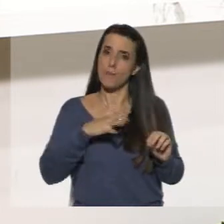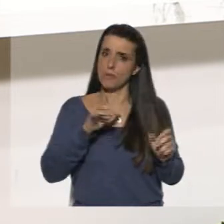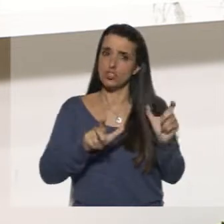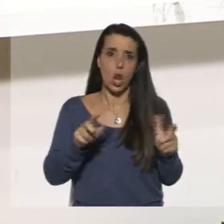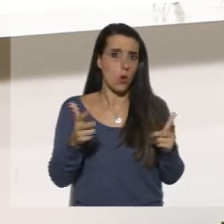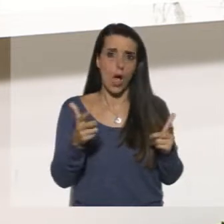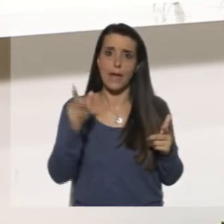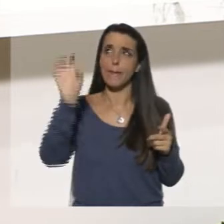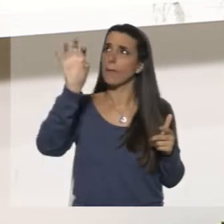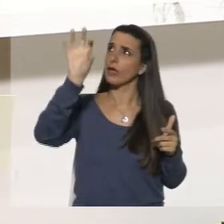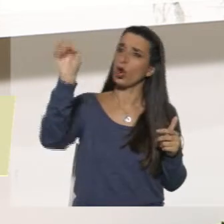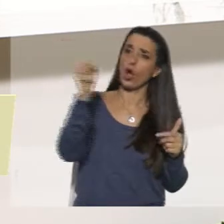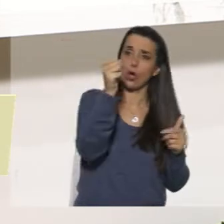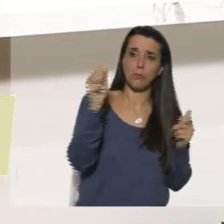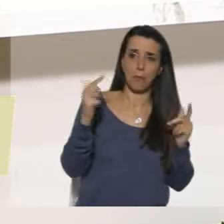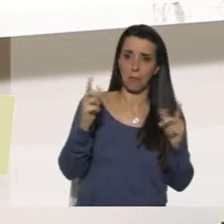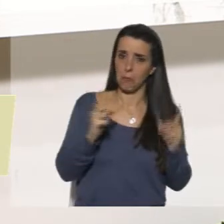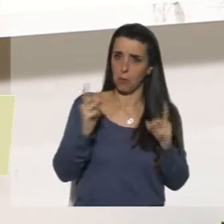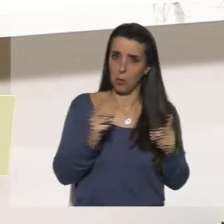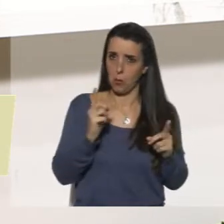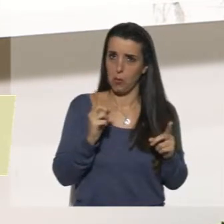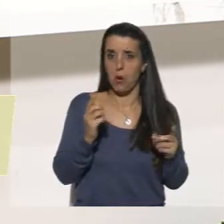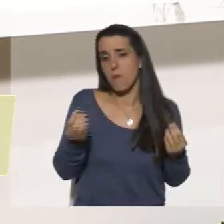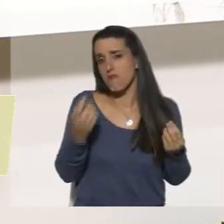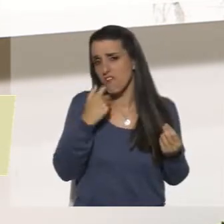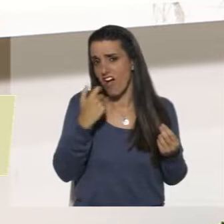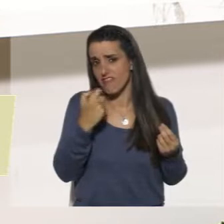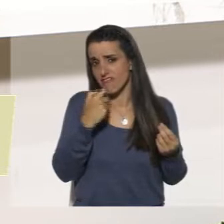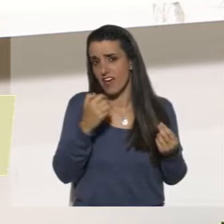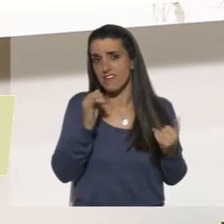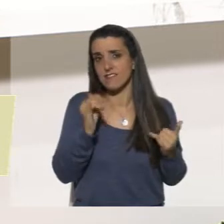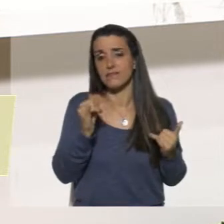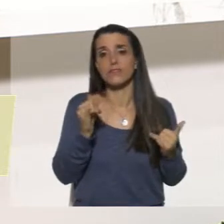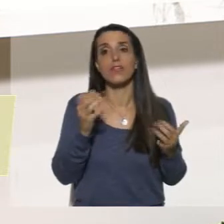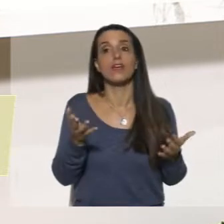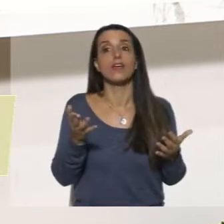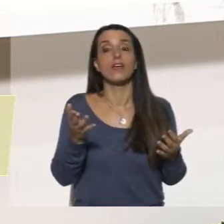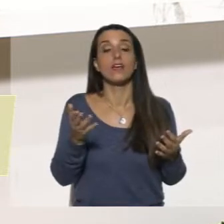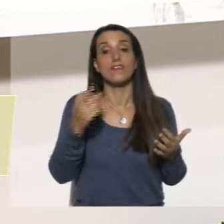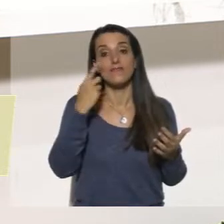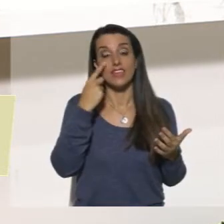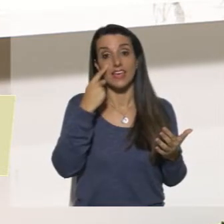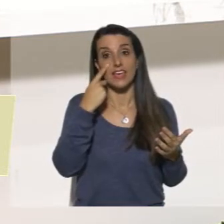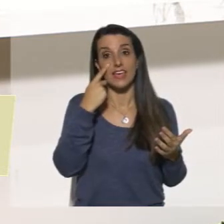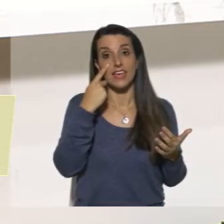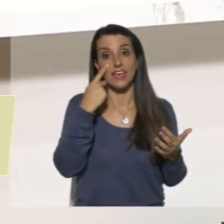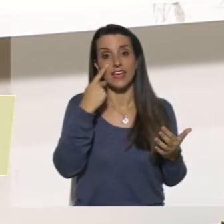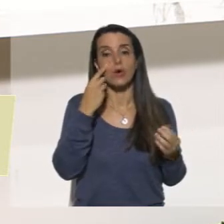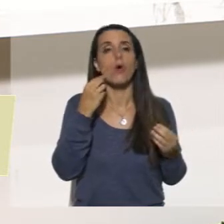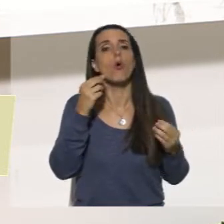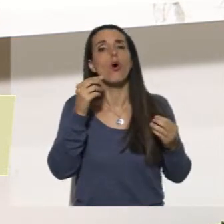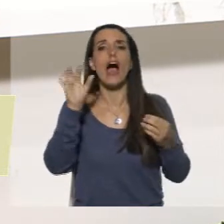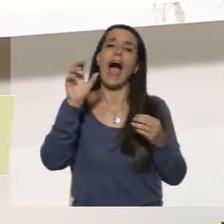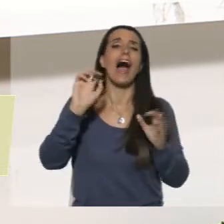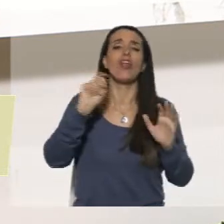me llamó la atención, Hay mucha gente que me parece que están como ahí medio... Con los peleados con el microondas. Viste que enemistados con el microondas.